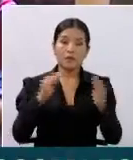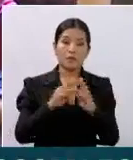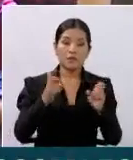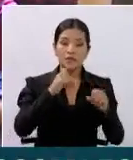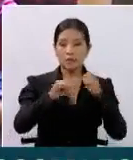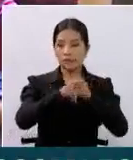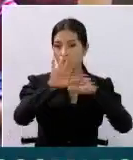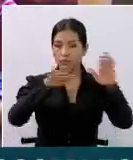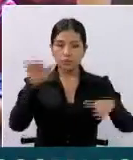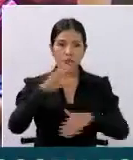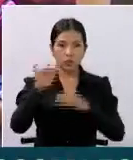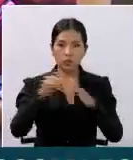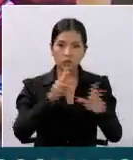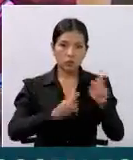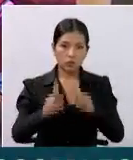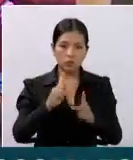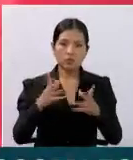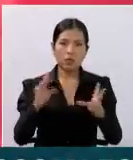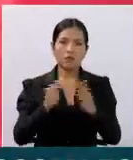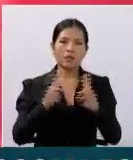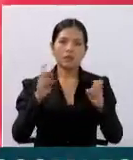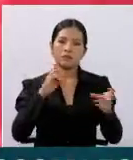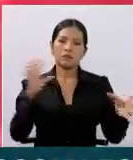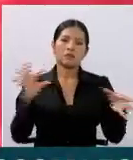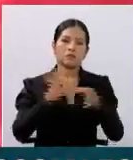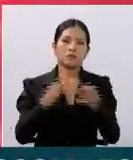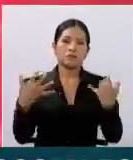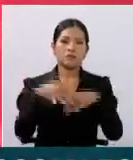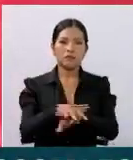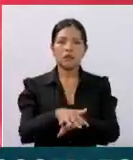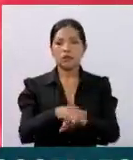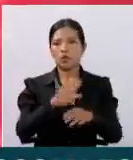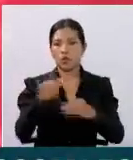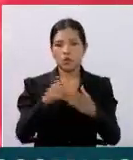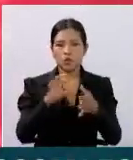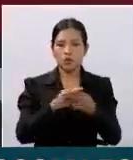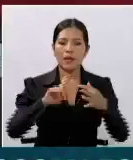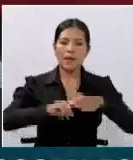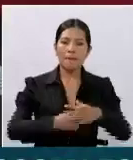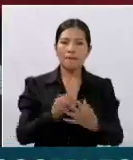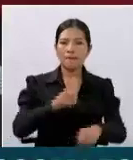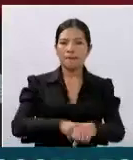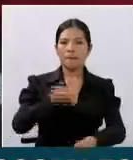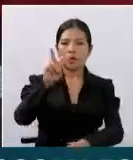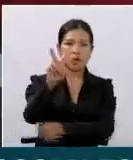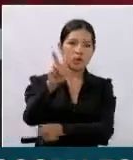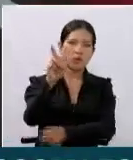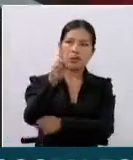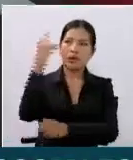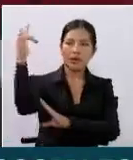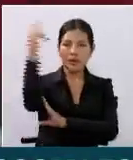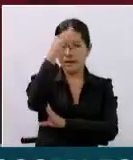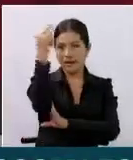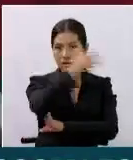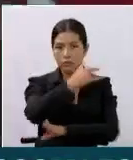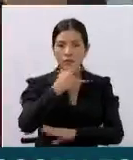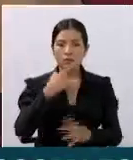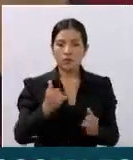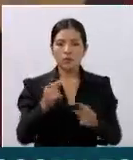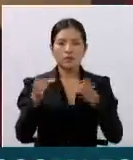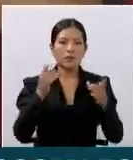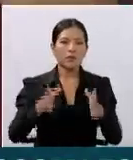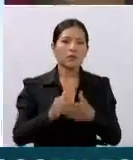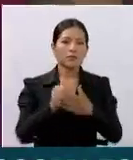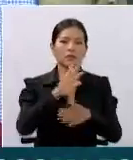las organizaciones sociales que integran el Pacto de Unidad empezará a las 14 horas en la urbe alteña. La dirigencia campesina invitó